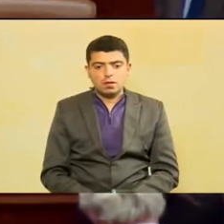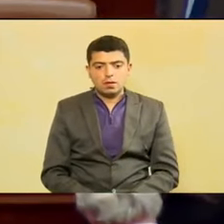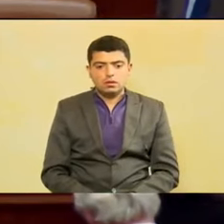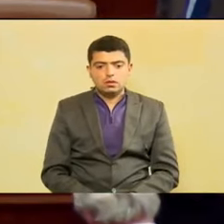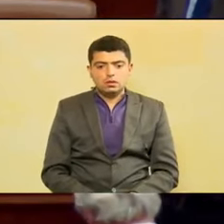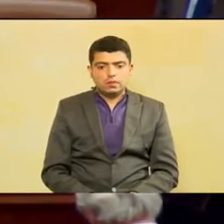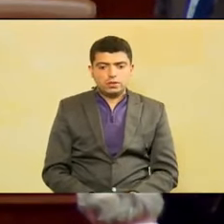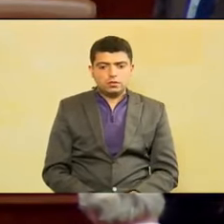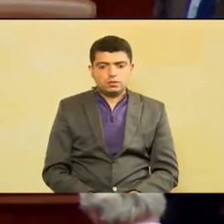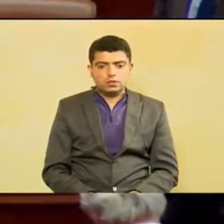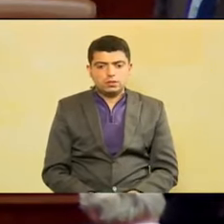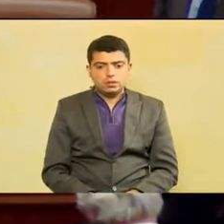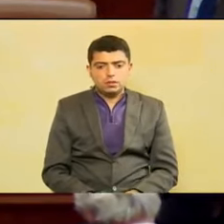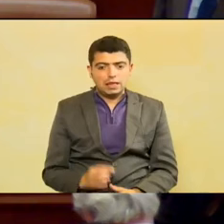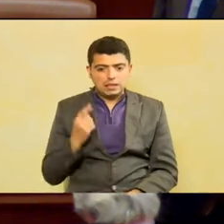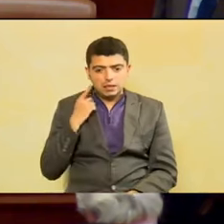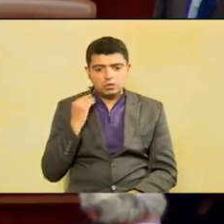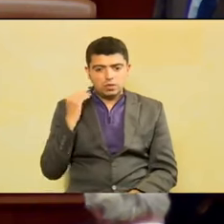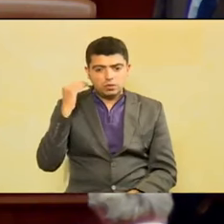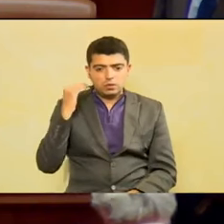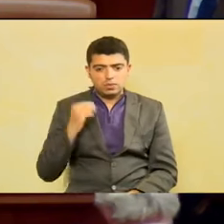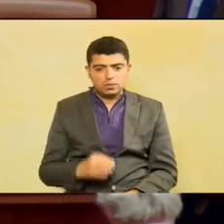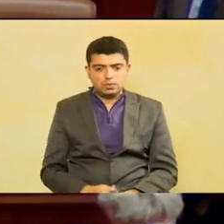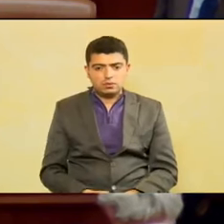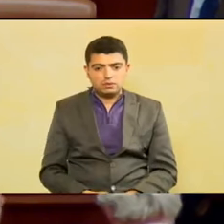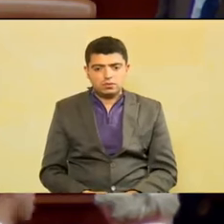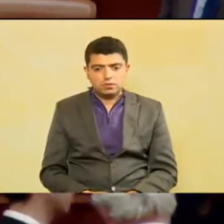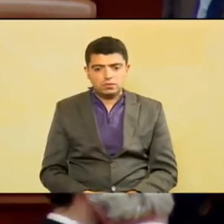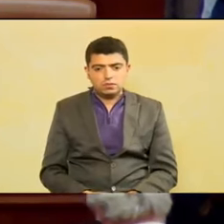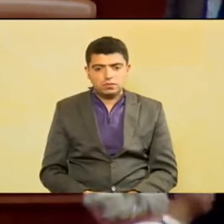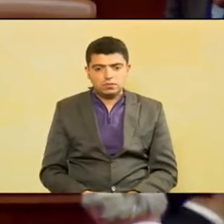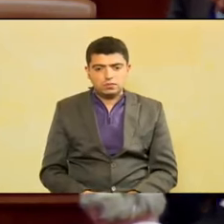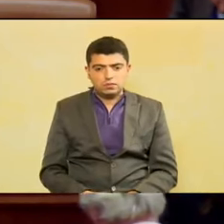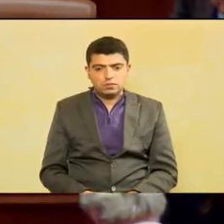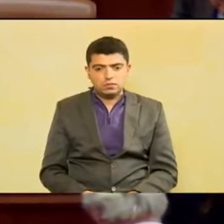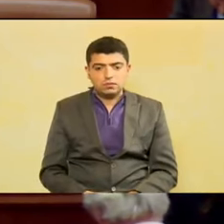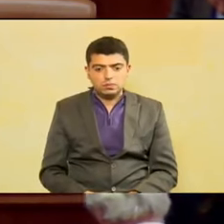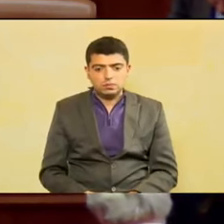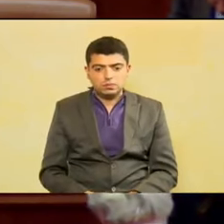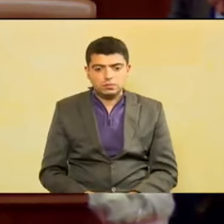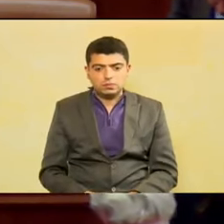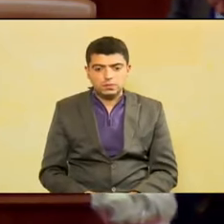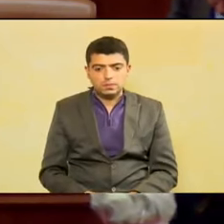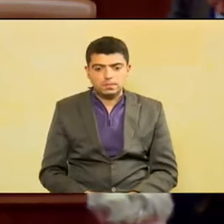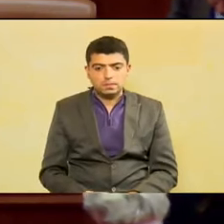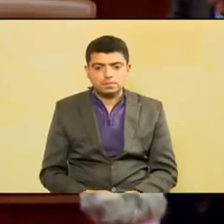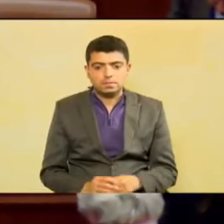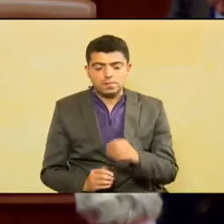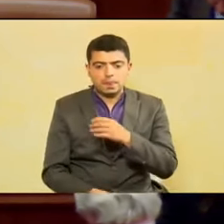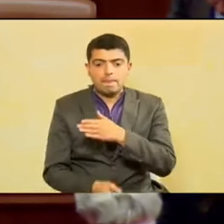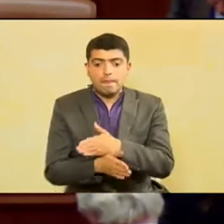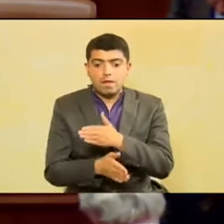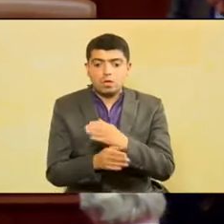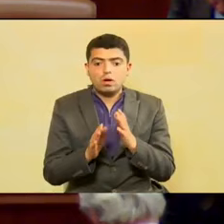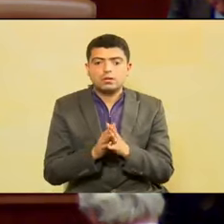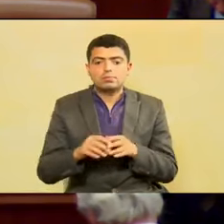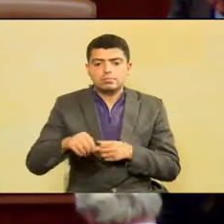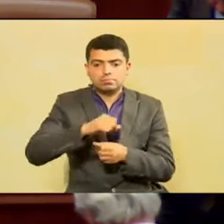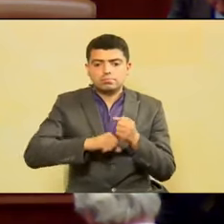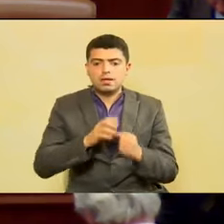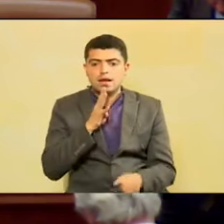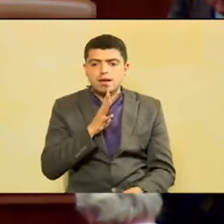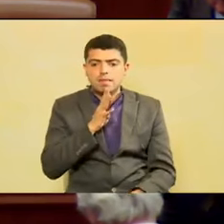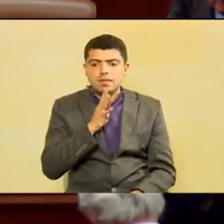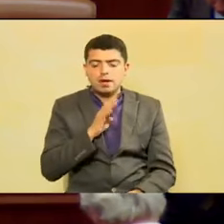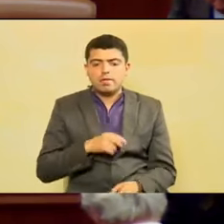2016 por eso no se puede con gusto representante germ Ah continúa con el uso de la palabra doctor